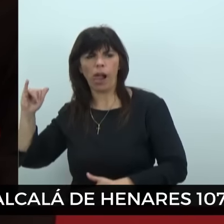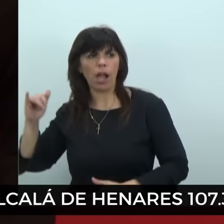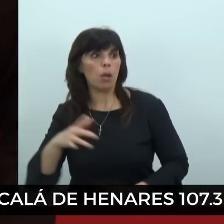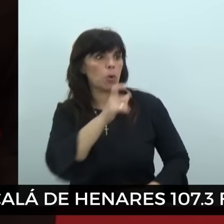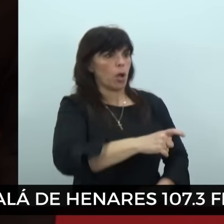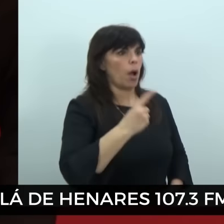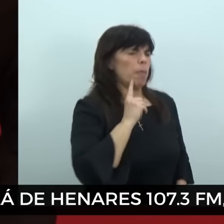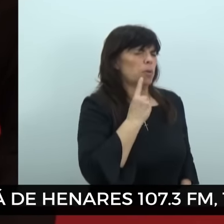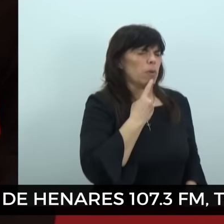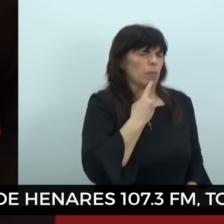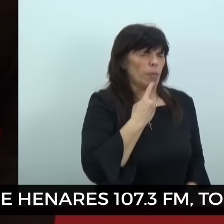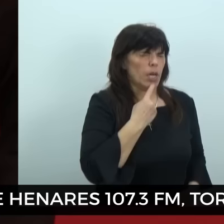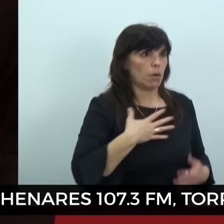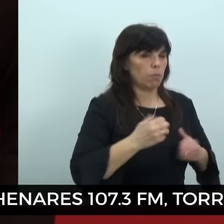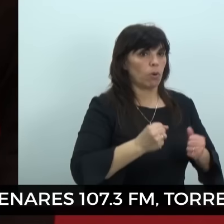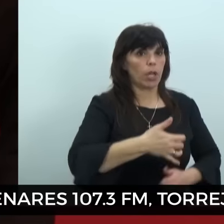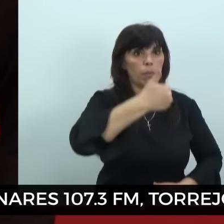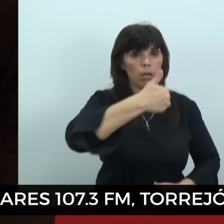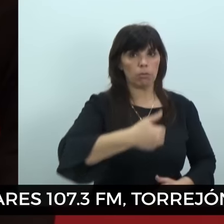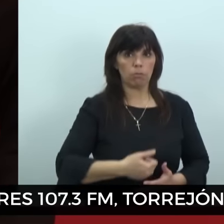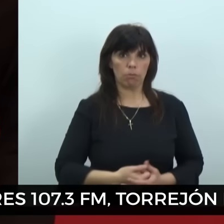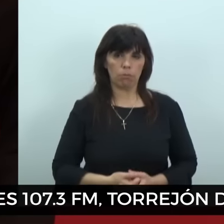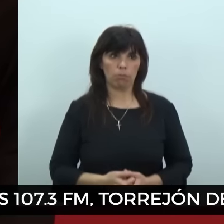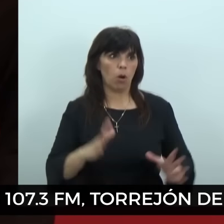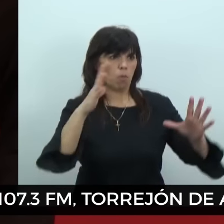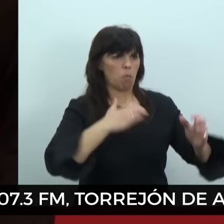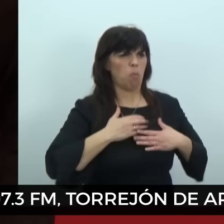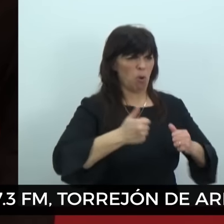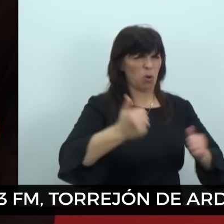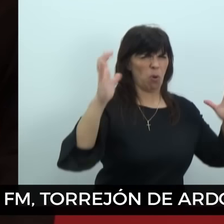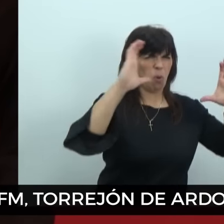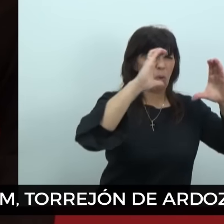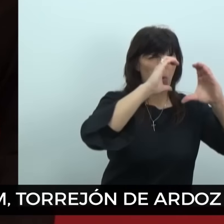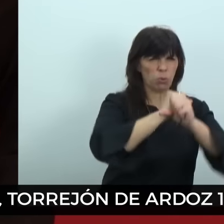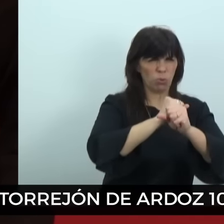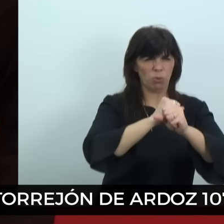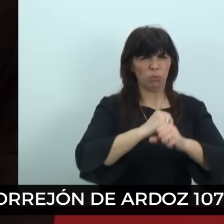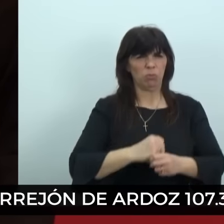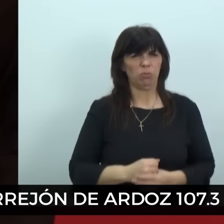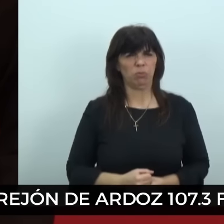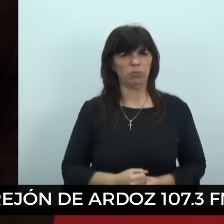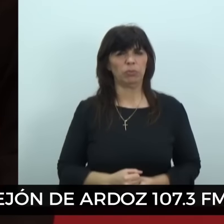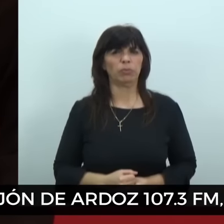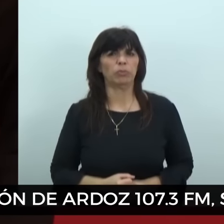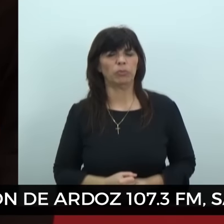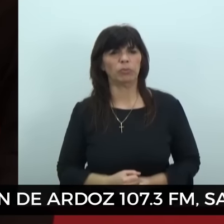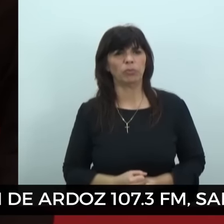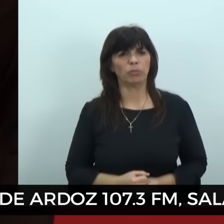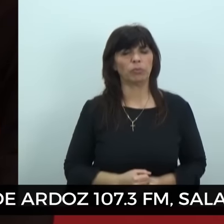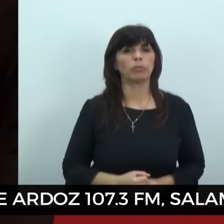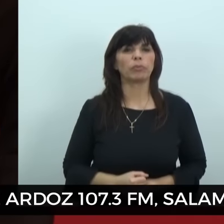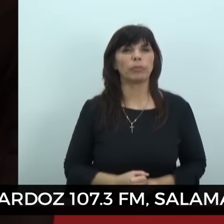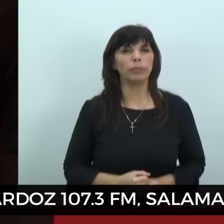Una persona con amargura tiene más poder oscuro que cualquier stupid devil